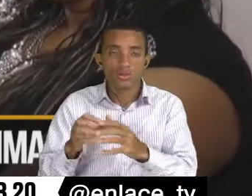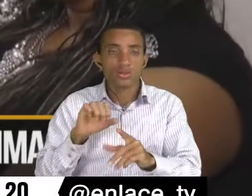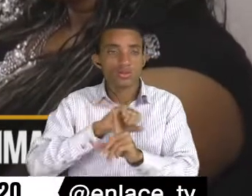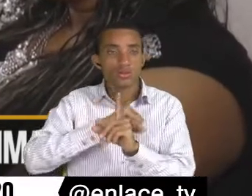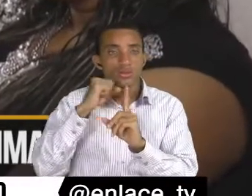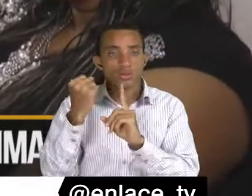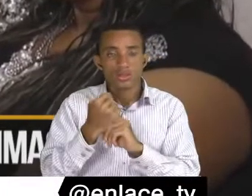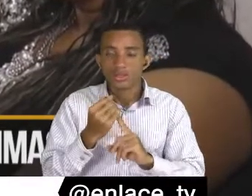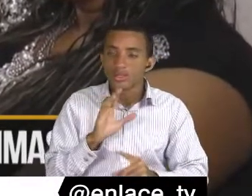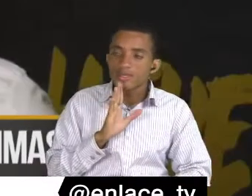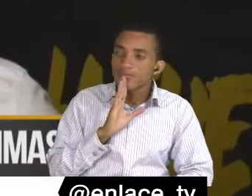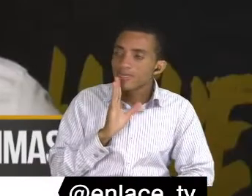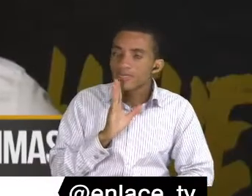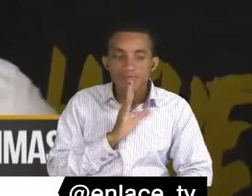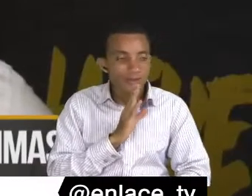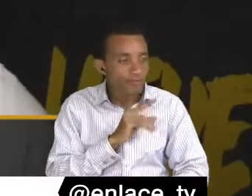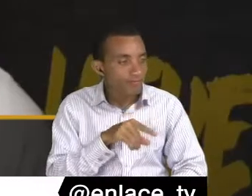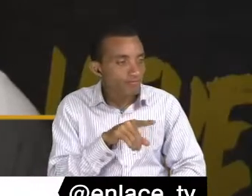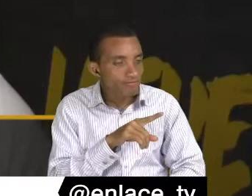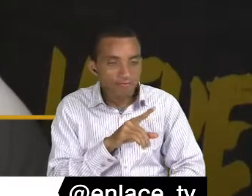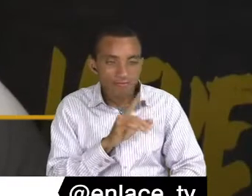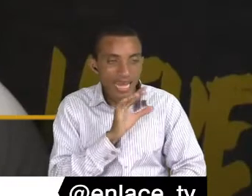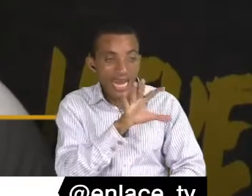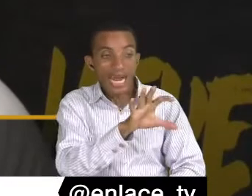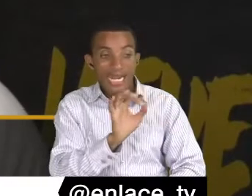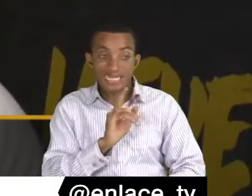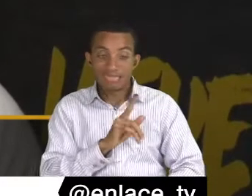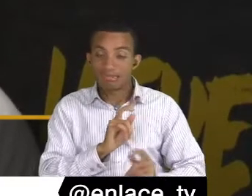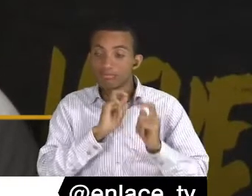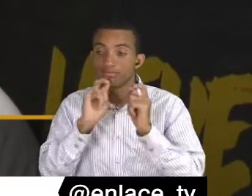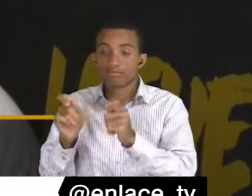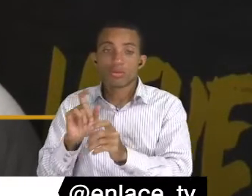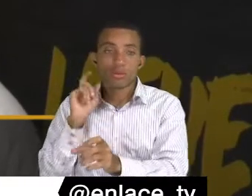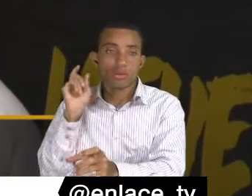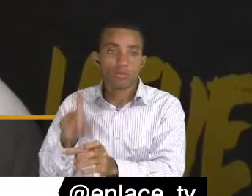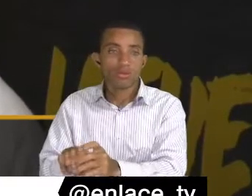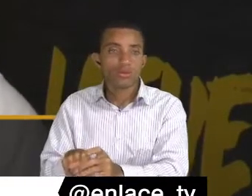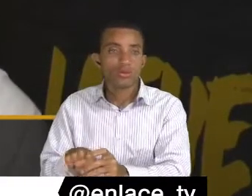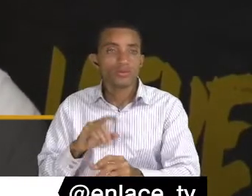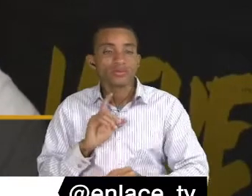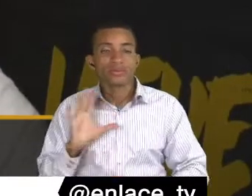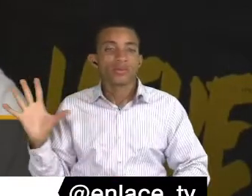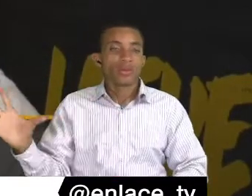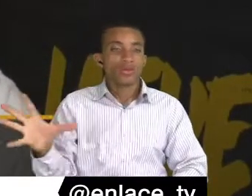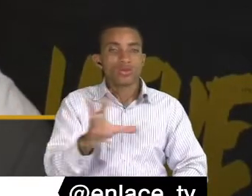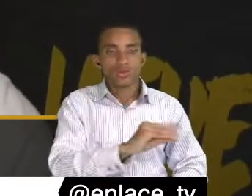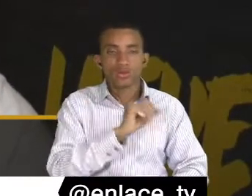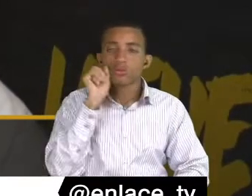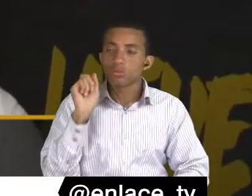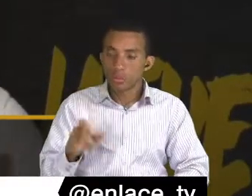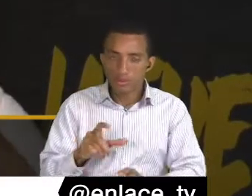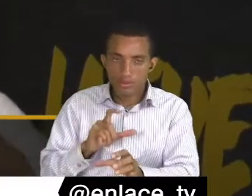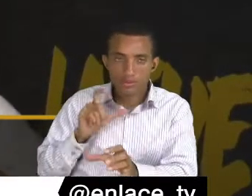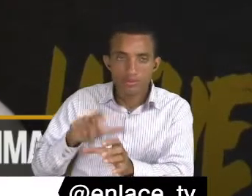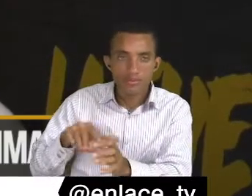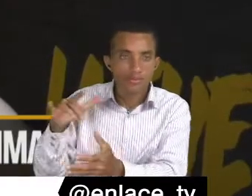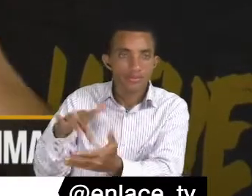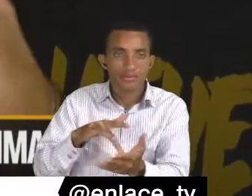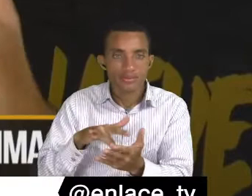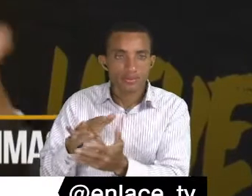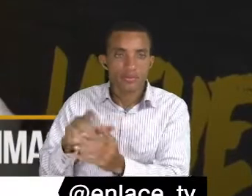Hoy abrimos el escenario para que las personas a través de las organizaciones se postulen. Las